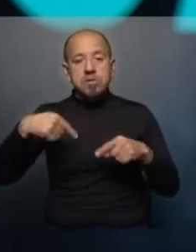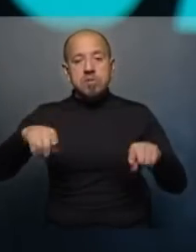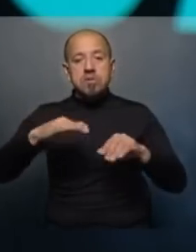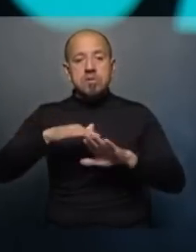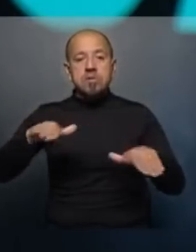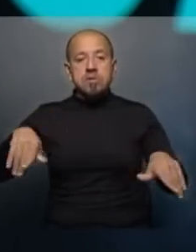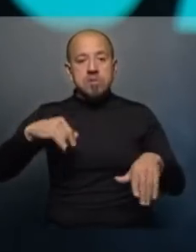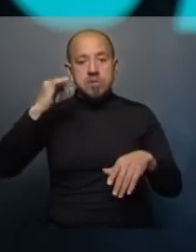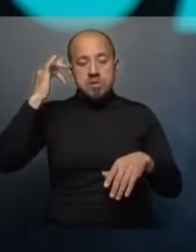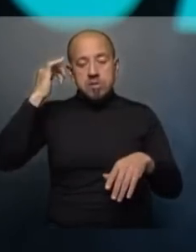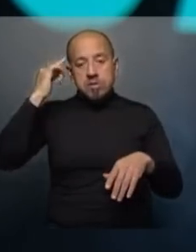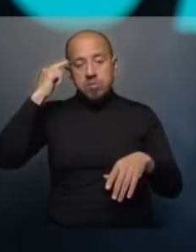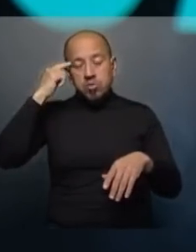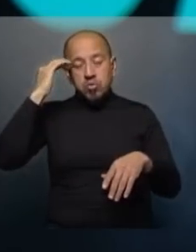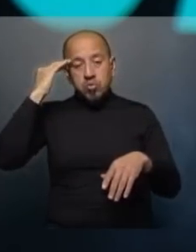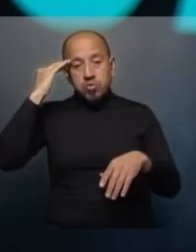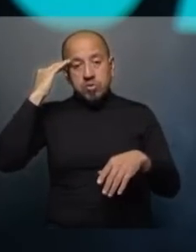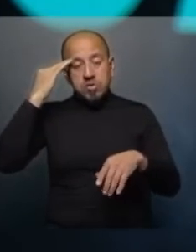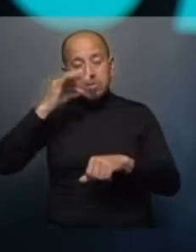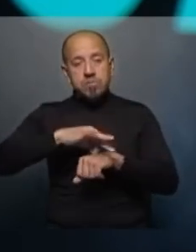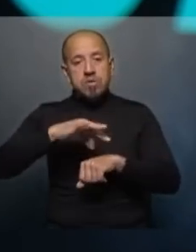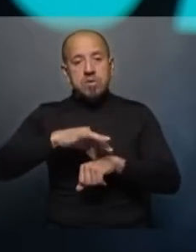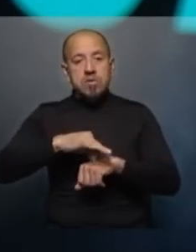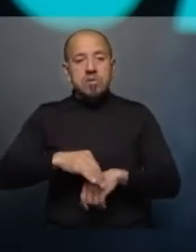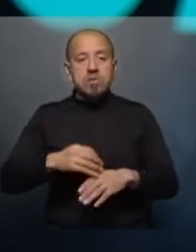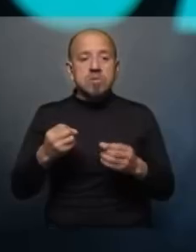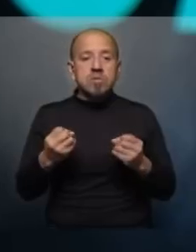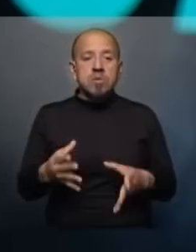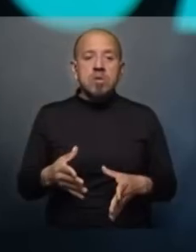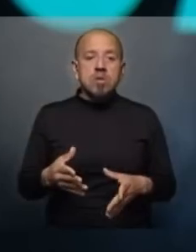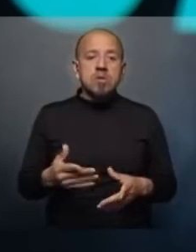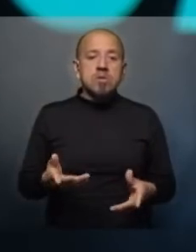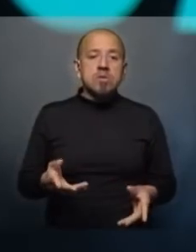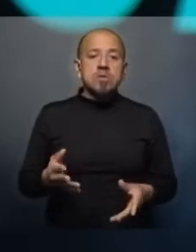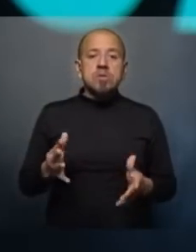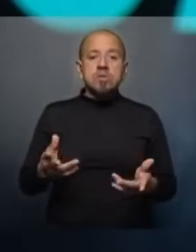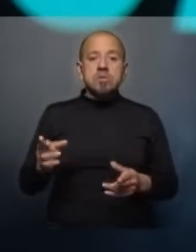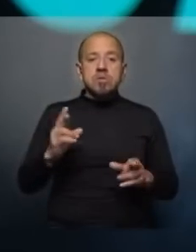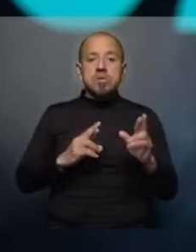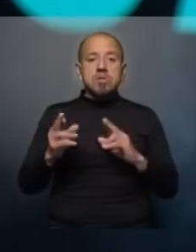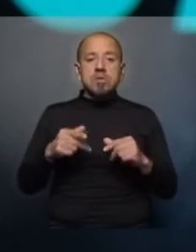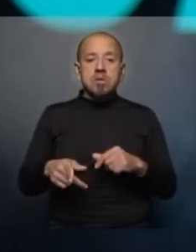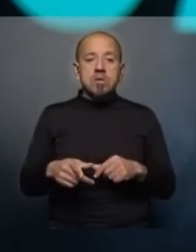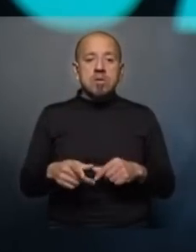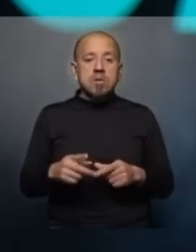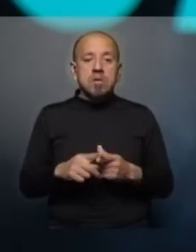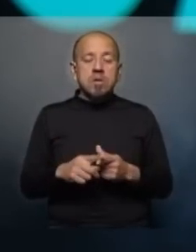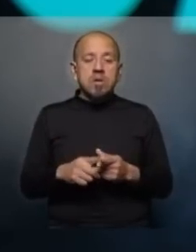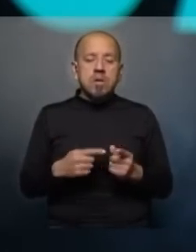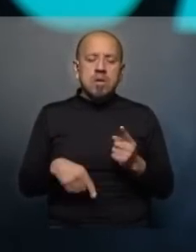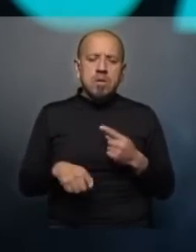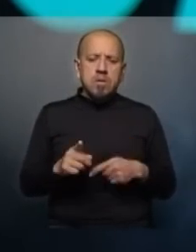adolescentes por ejemplo este eso es sumamente frustrante porque nos impide lograr los resultados que entendemos son los adecuados en